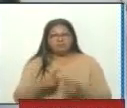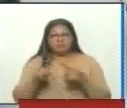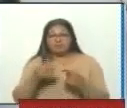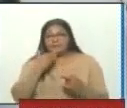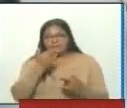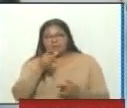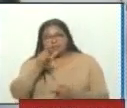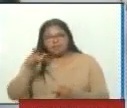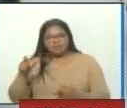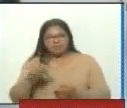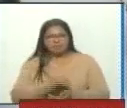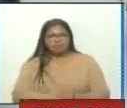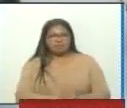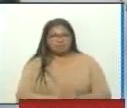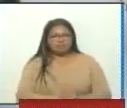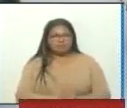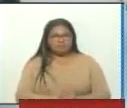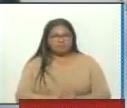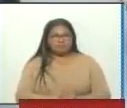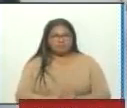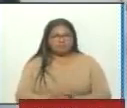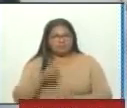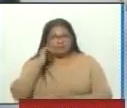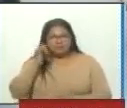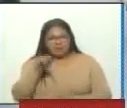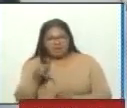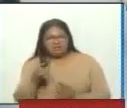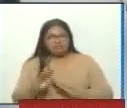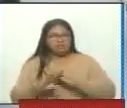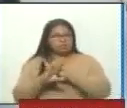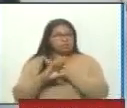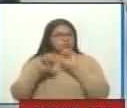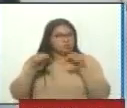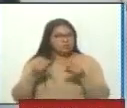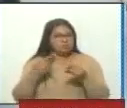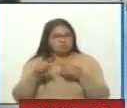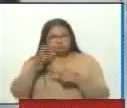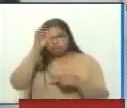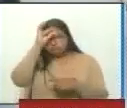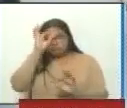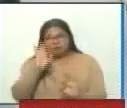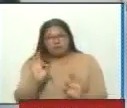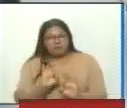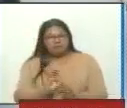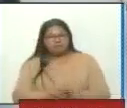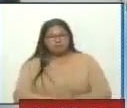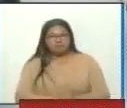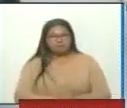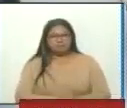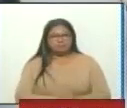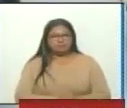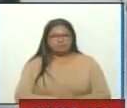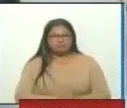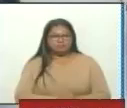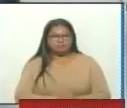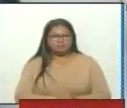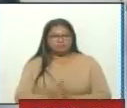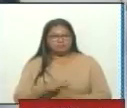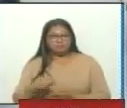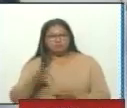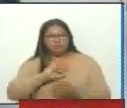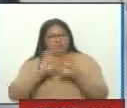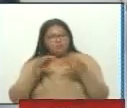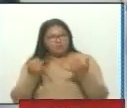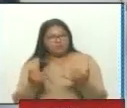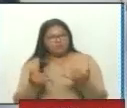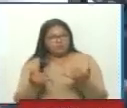la gente, no que me encuesten. Ay, hay sanciones. Yo digo, sí, hay sanciones, pero yo no sé más nada. Claro. Que informen ampliamente. El problema